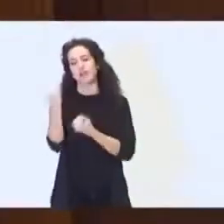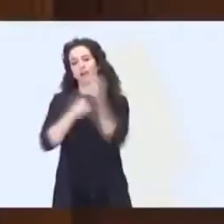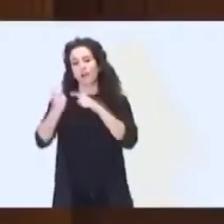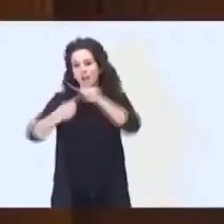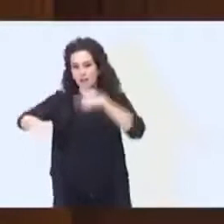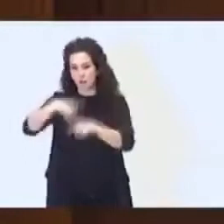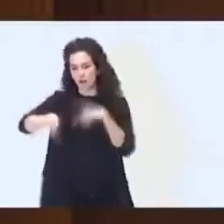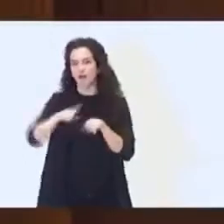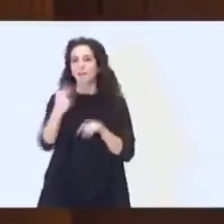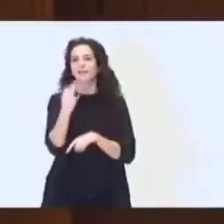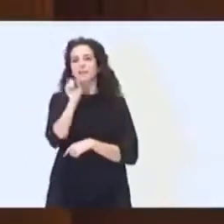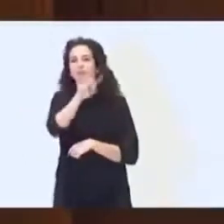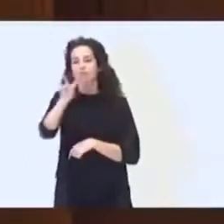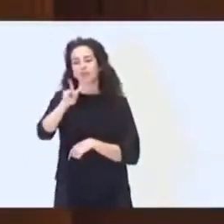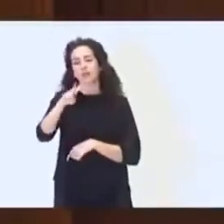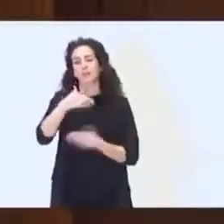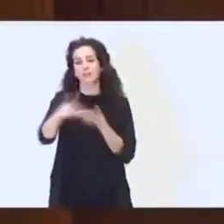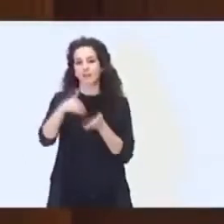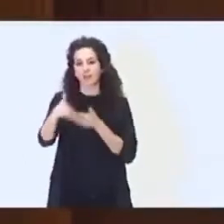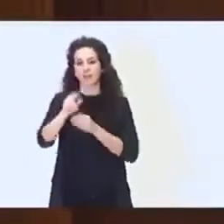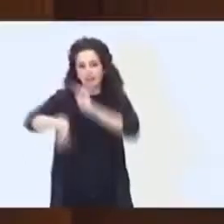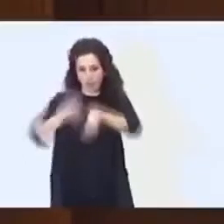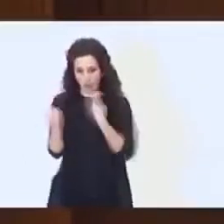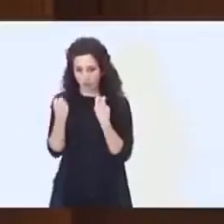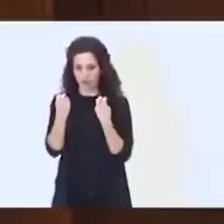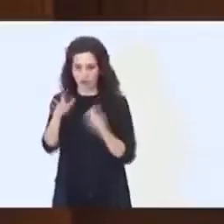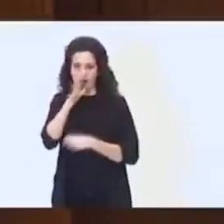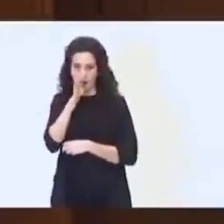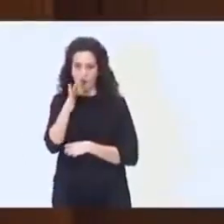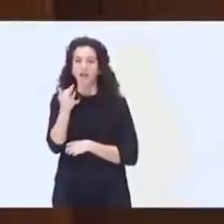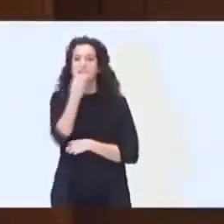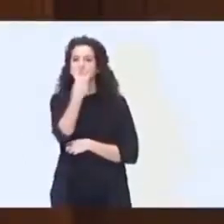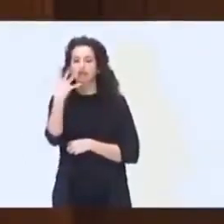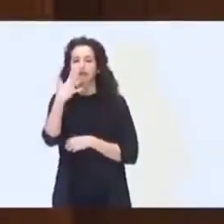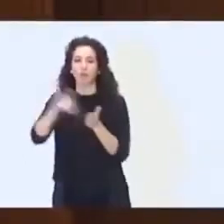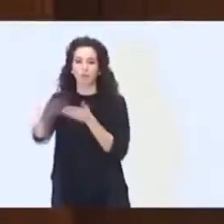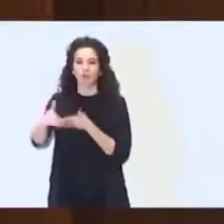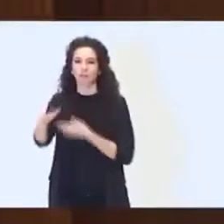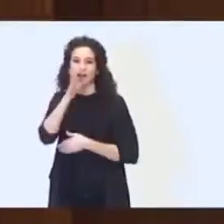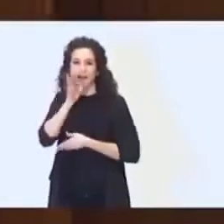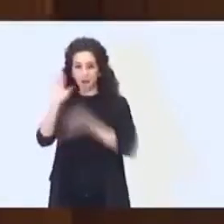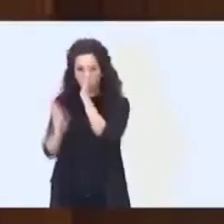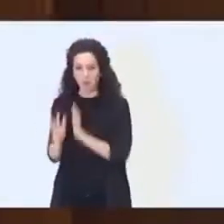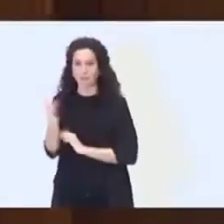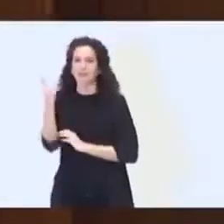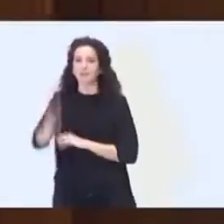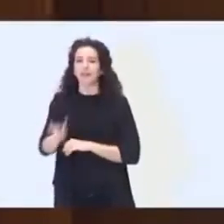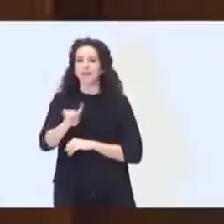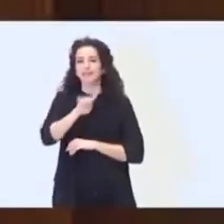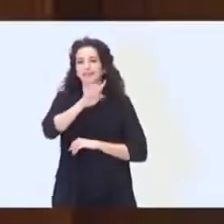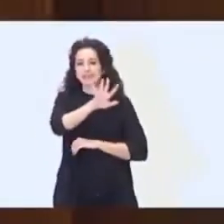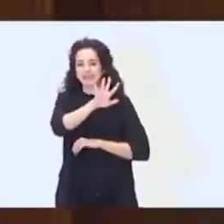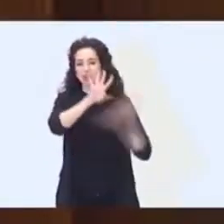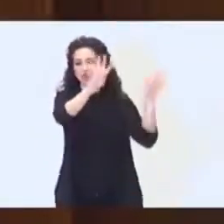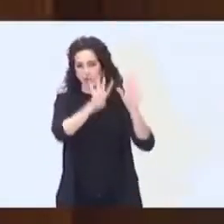depuración. 35 millones para tratamiento de aguas o 19 millones de euros para el convenio de costas. Y